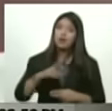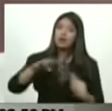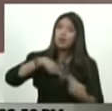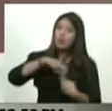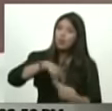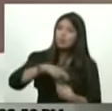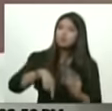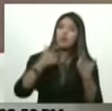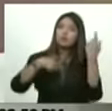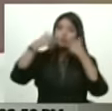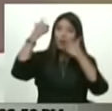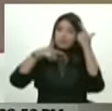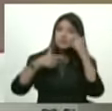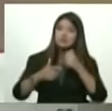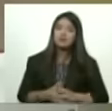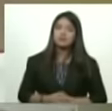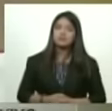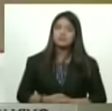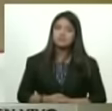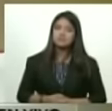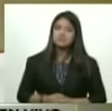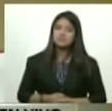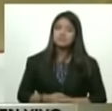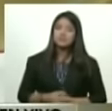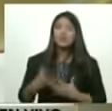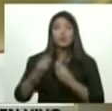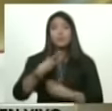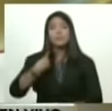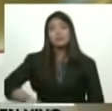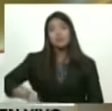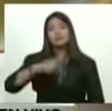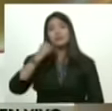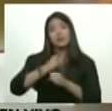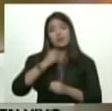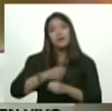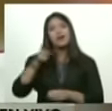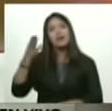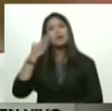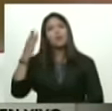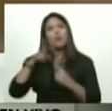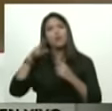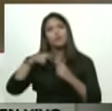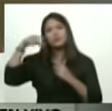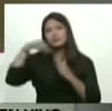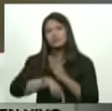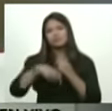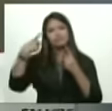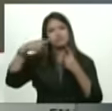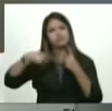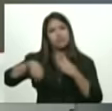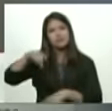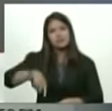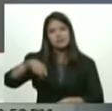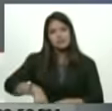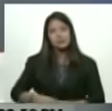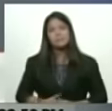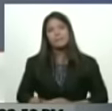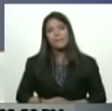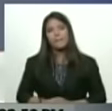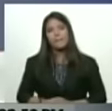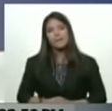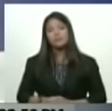revolucionario chavista y con un presidente obrero que sabe las necesidades que tiene cada una de las empresas. Quizás pues